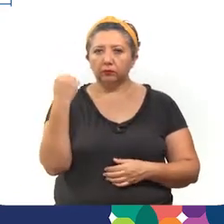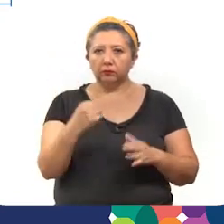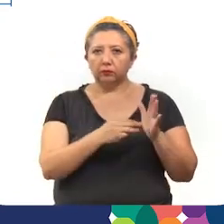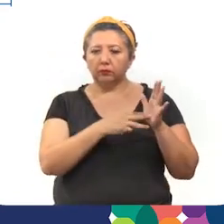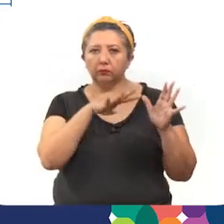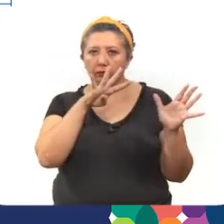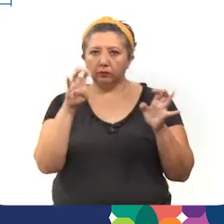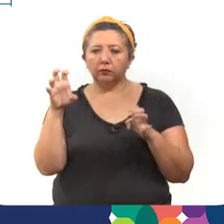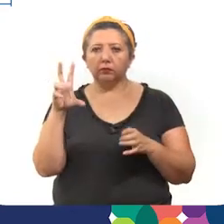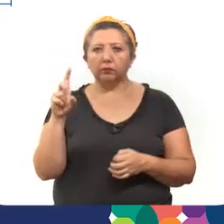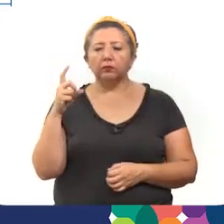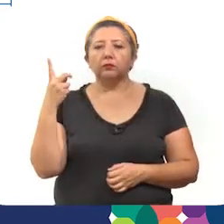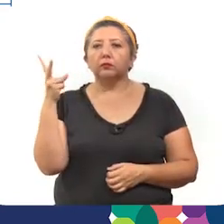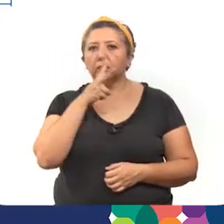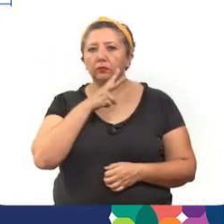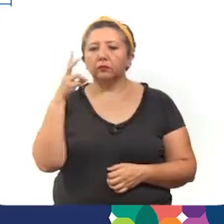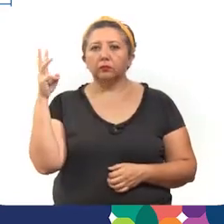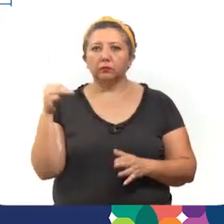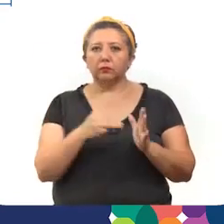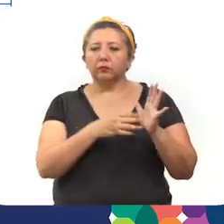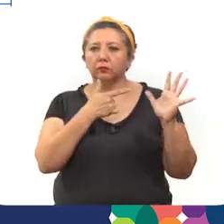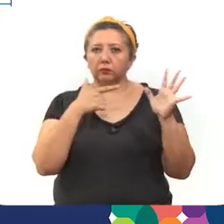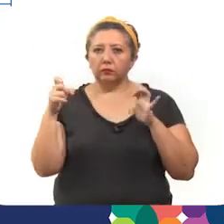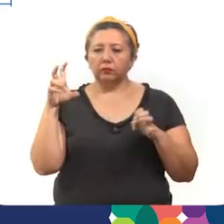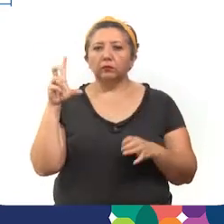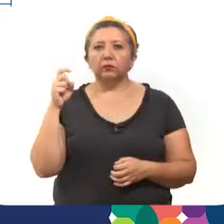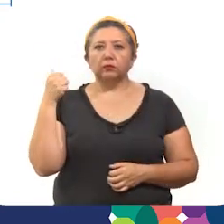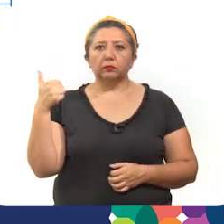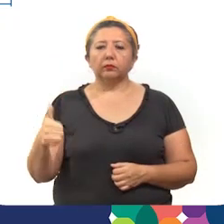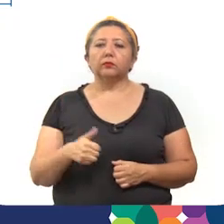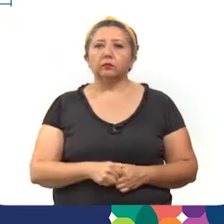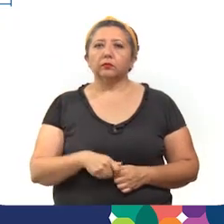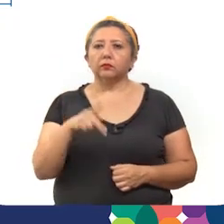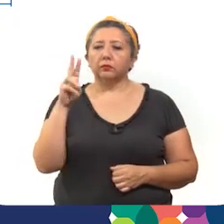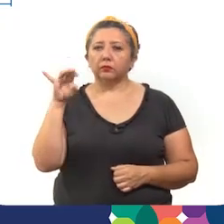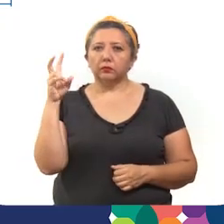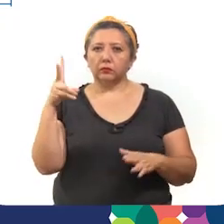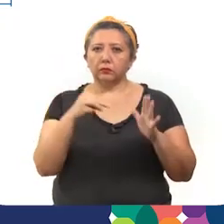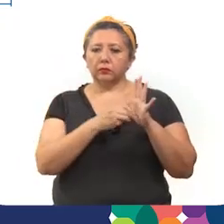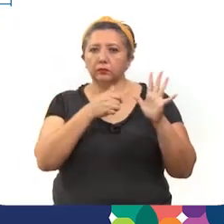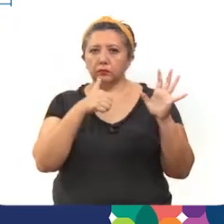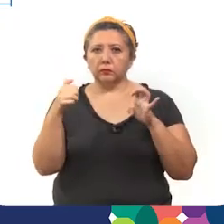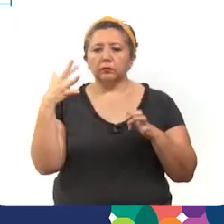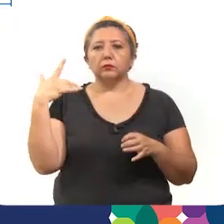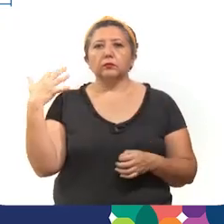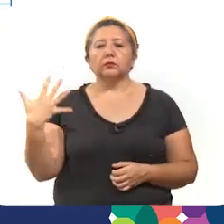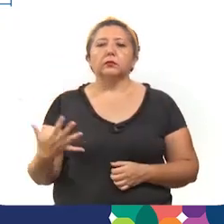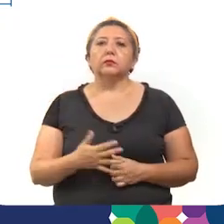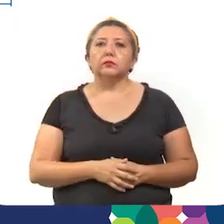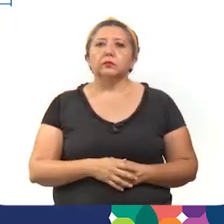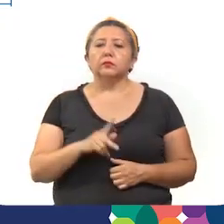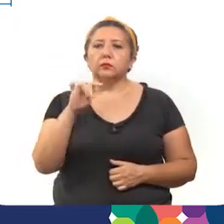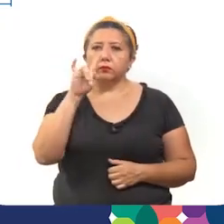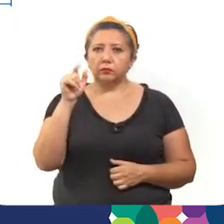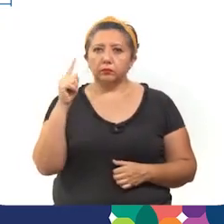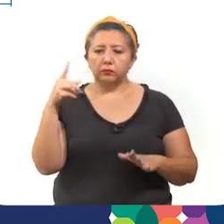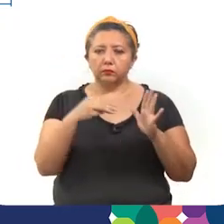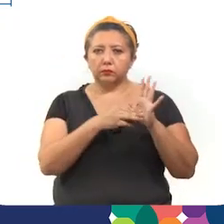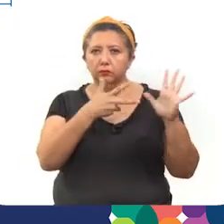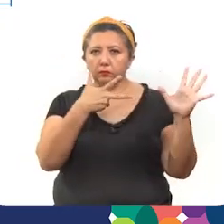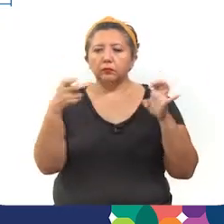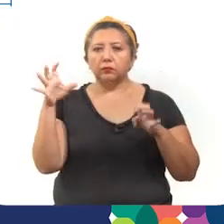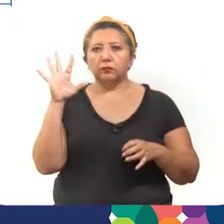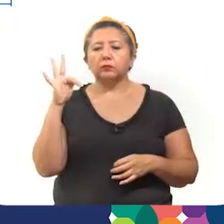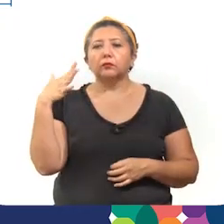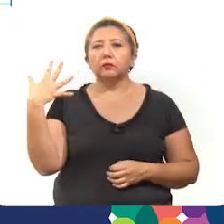con 39.931, Valladolid 3.736, Canacín 2.655,